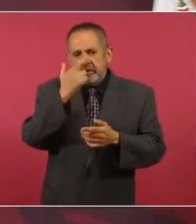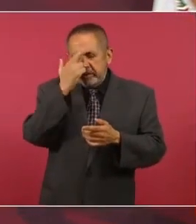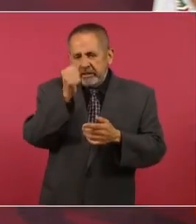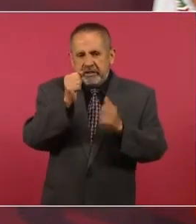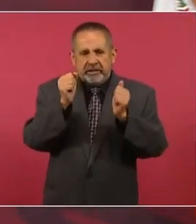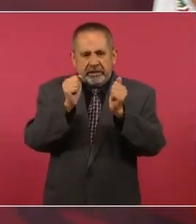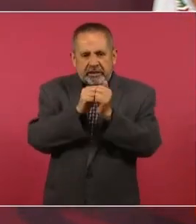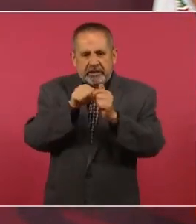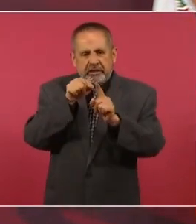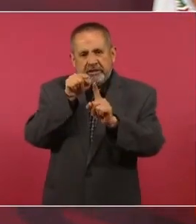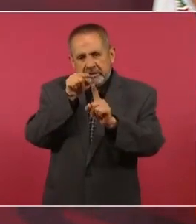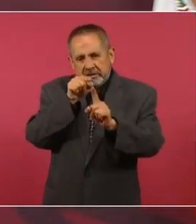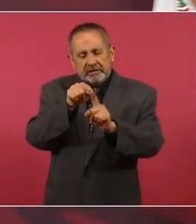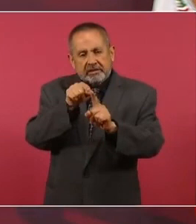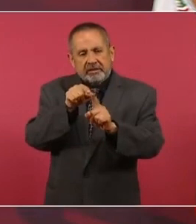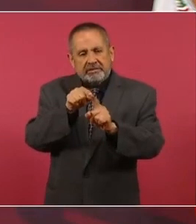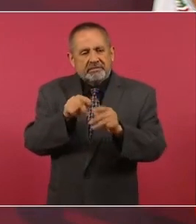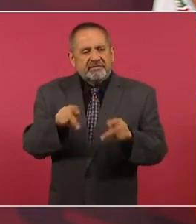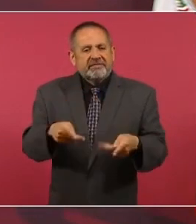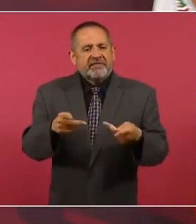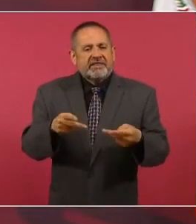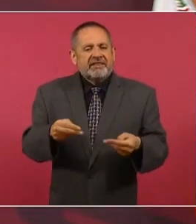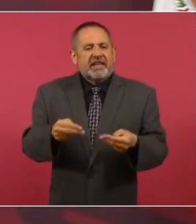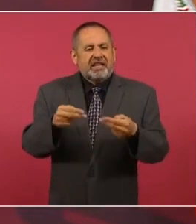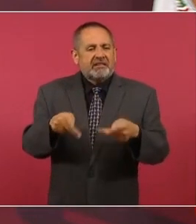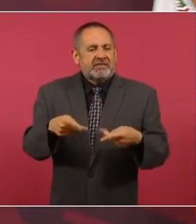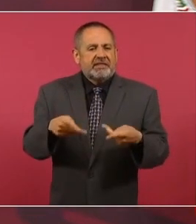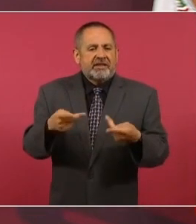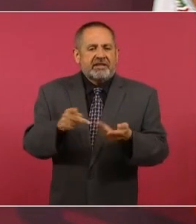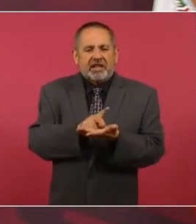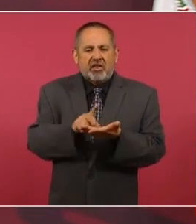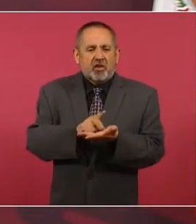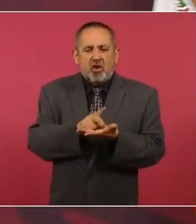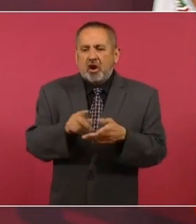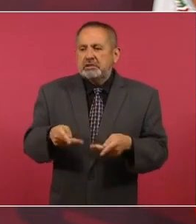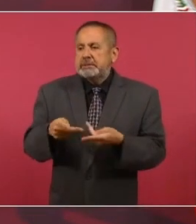con el narcomenudeo.